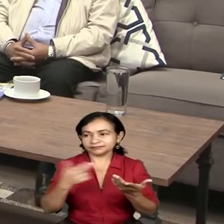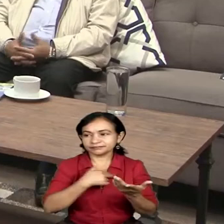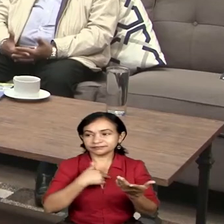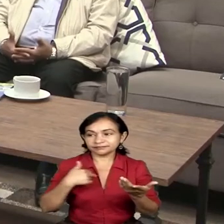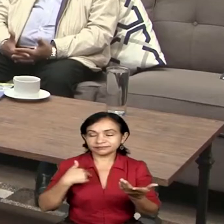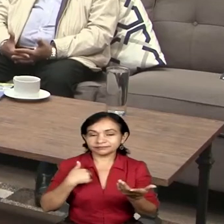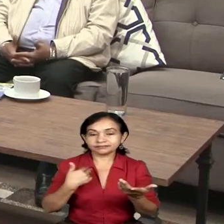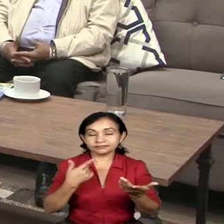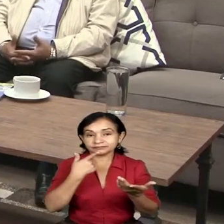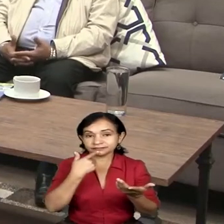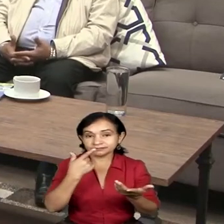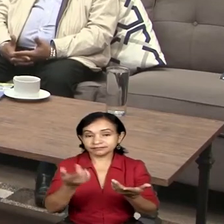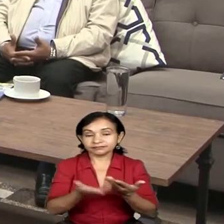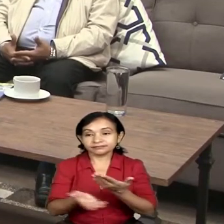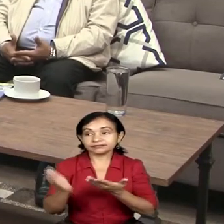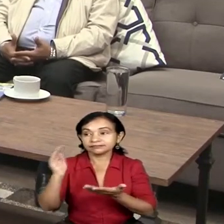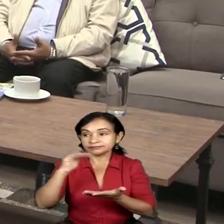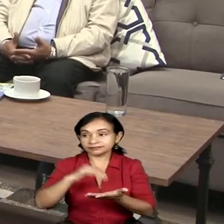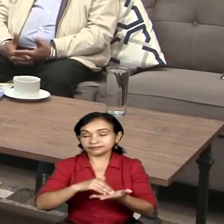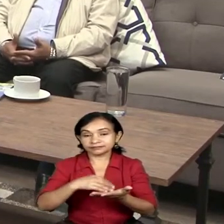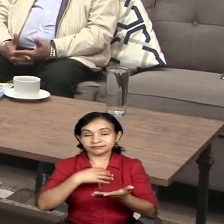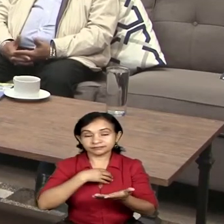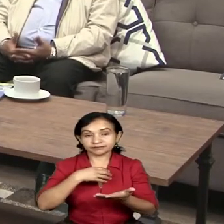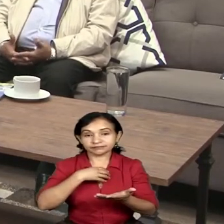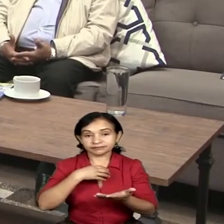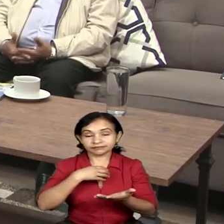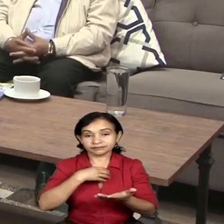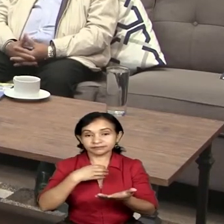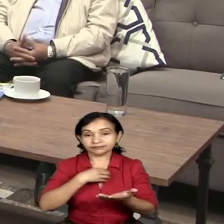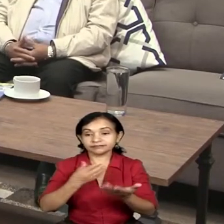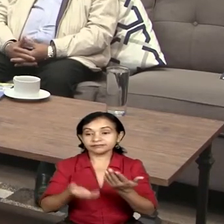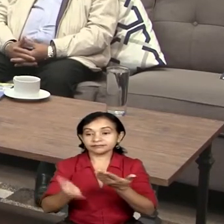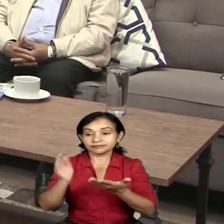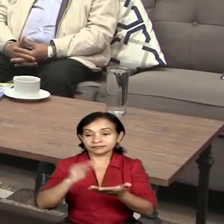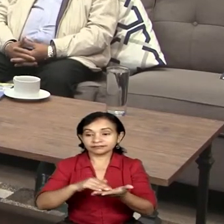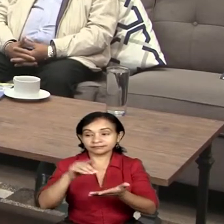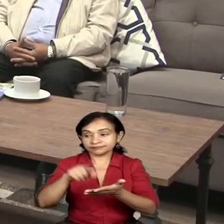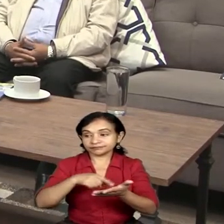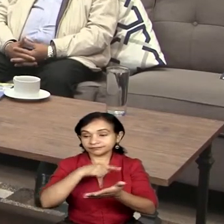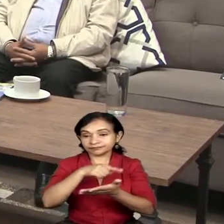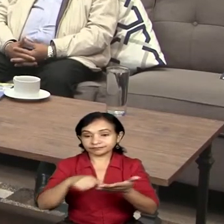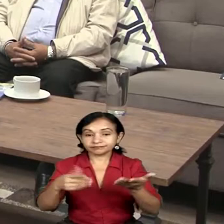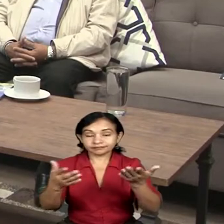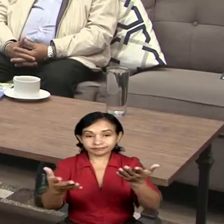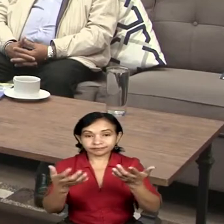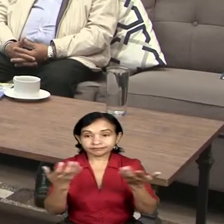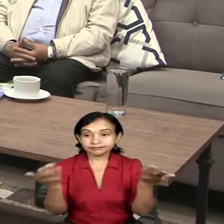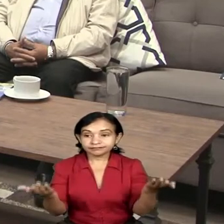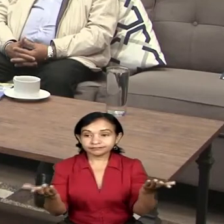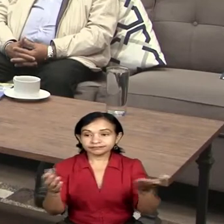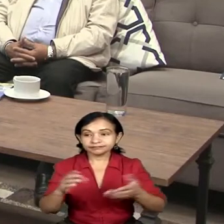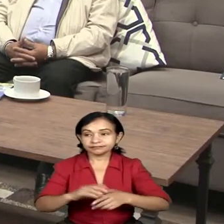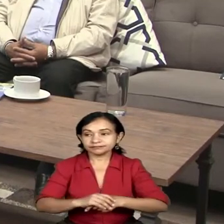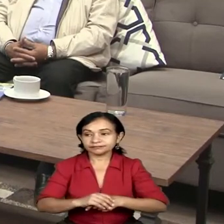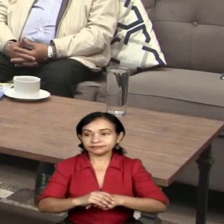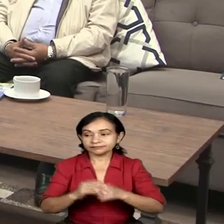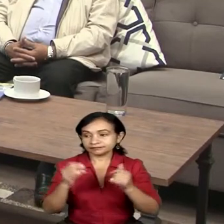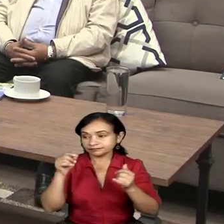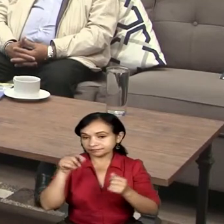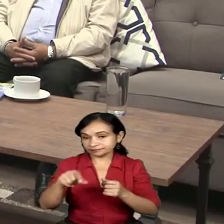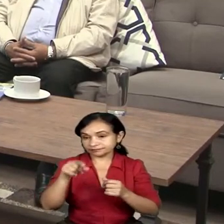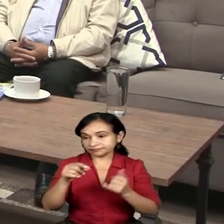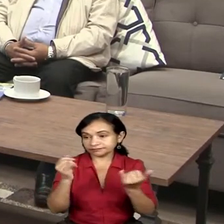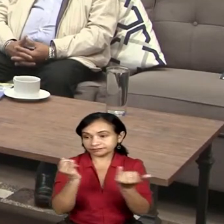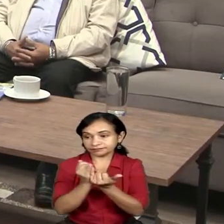donde está lanzando su candidatura a reelección. Exactamente. Ahí